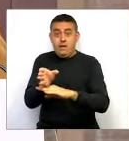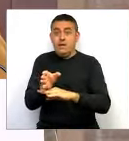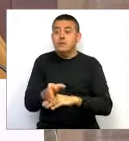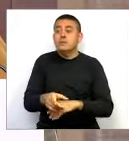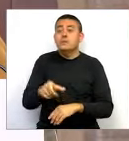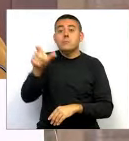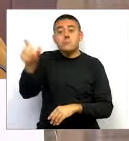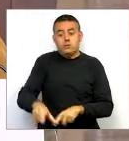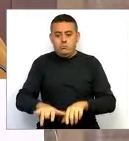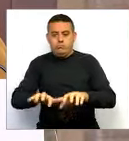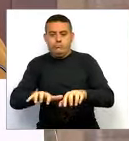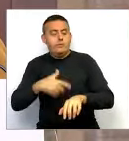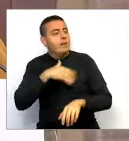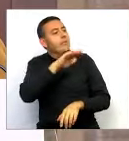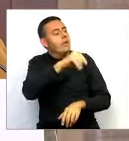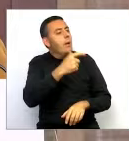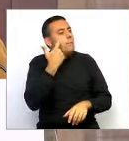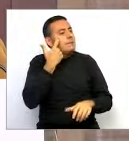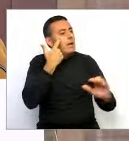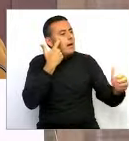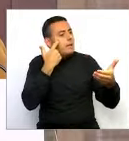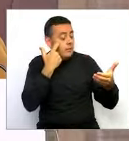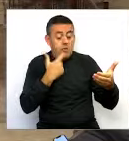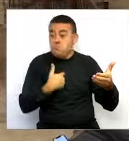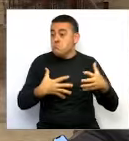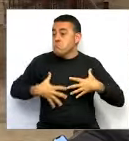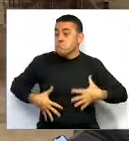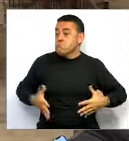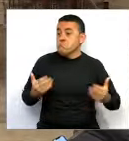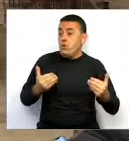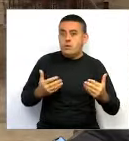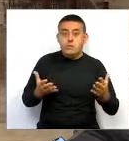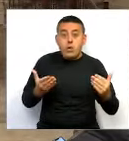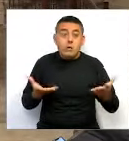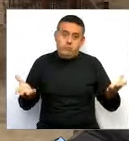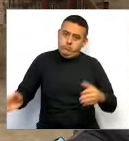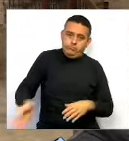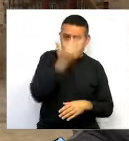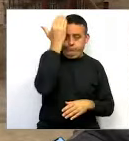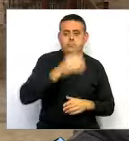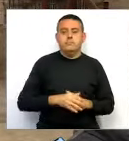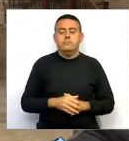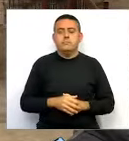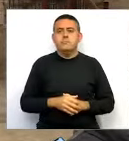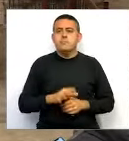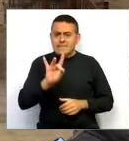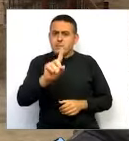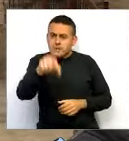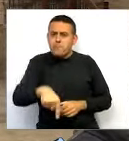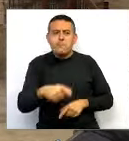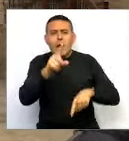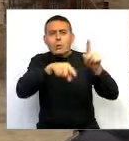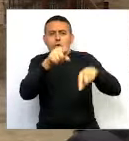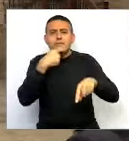¿hay gente citada que luego allí se le dice que no tiene que ser vacunada pues porque está embarazada porque en su historial